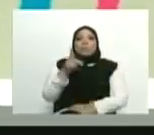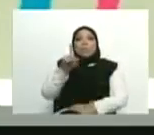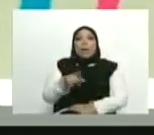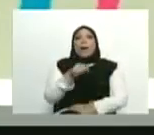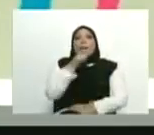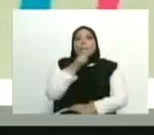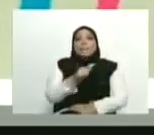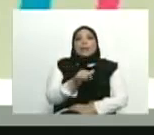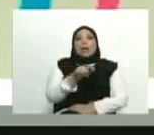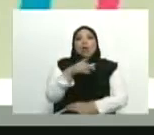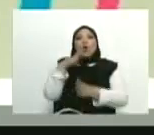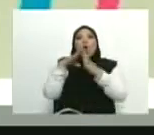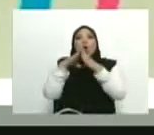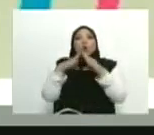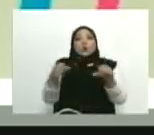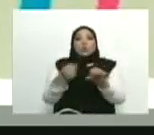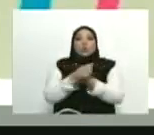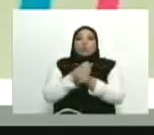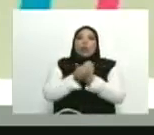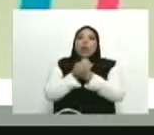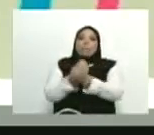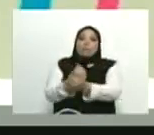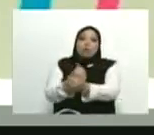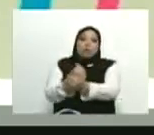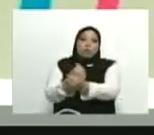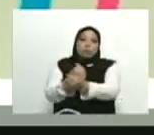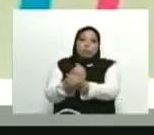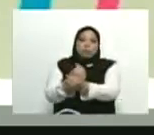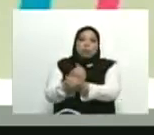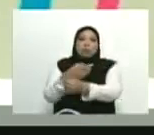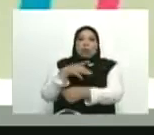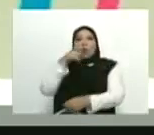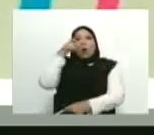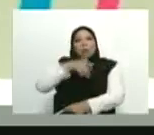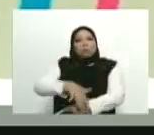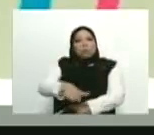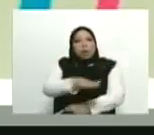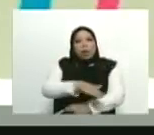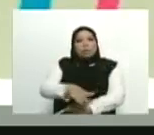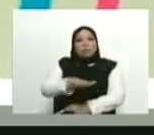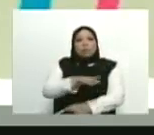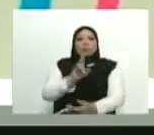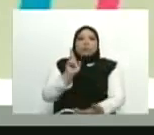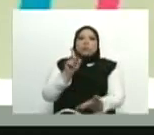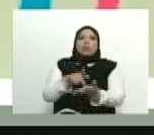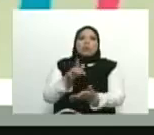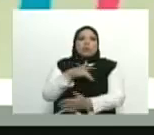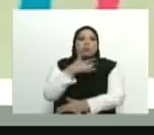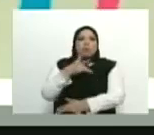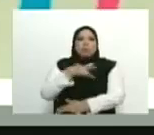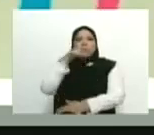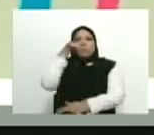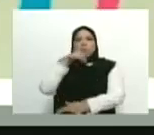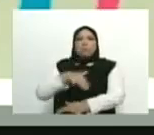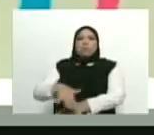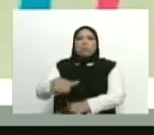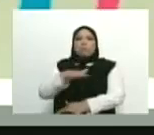vítores, todo el amor que ese pueblo nos da y que sentimos de los pueblos